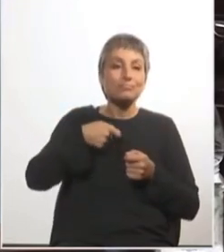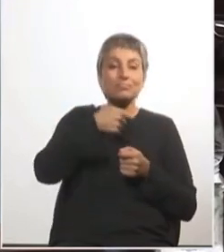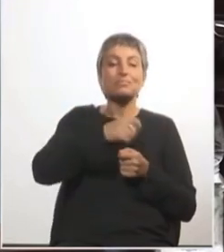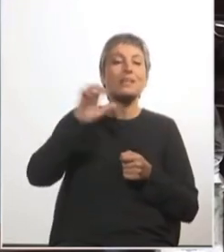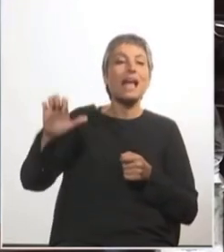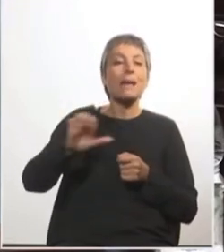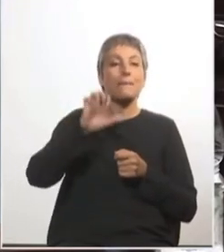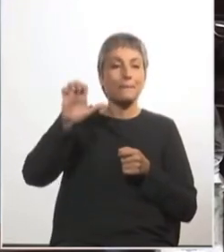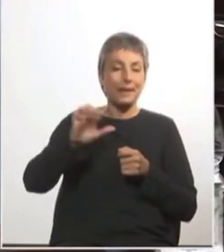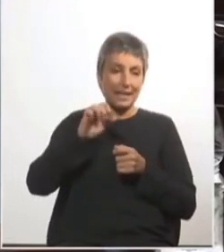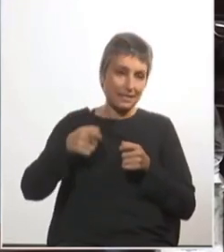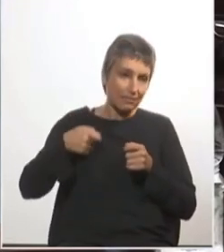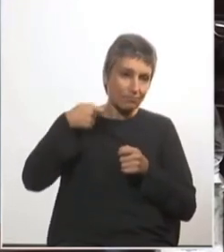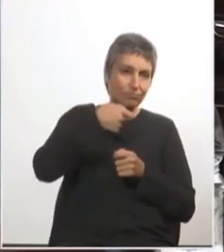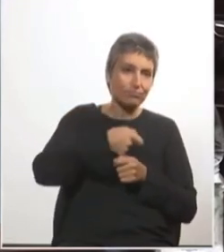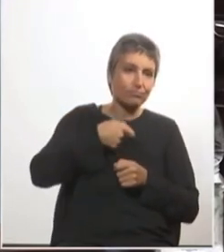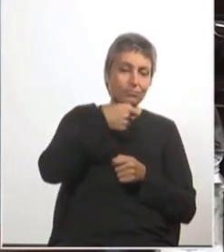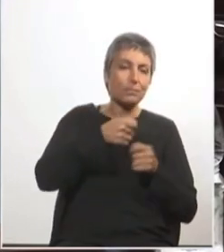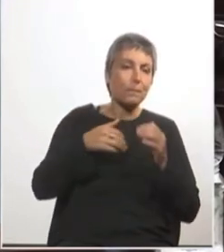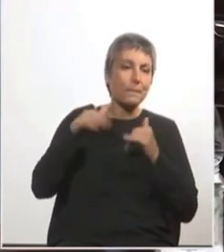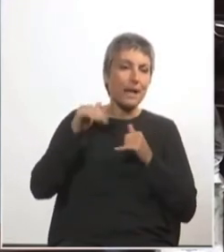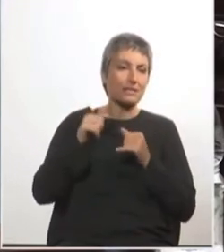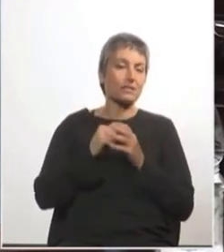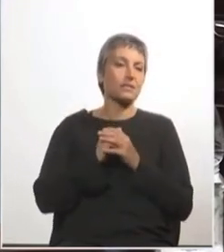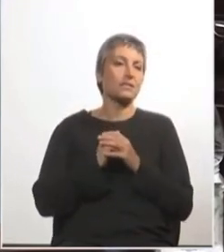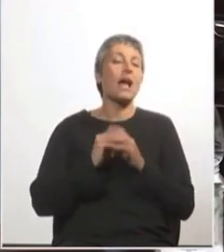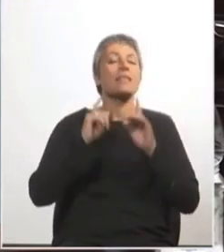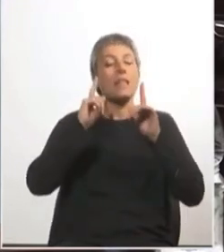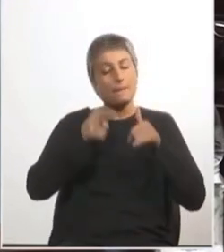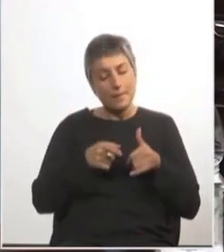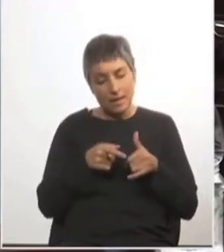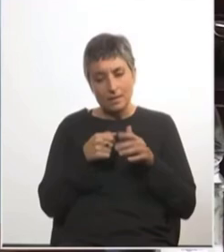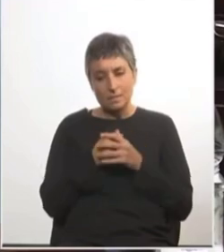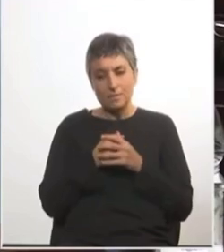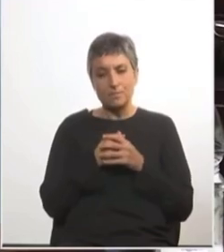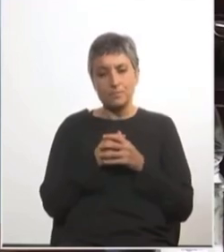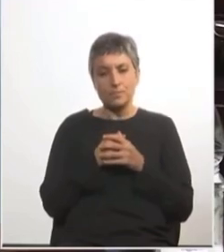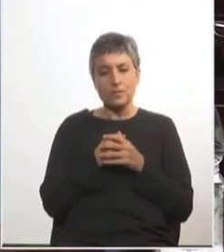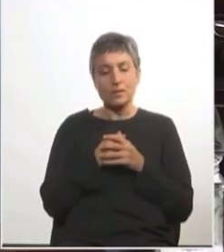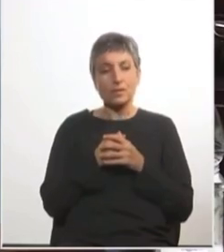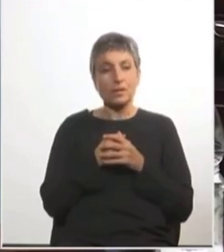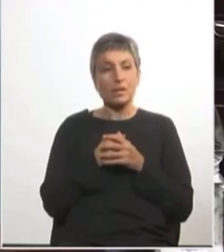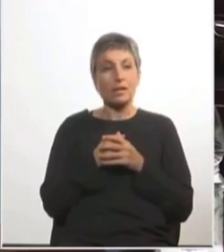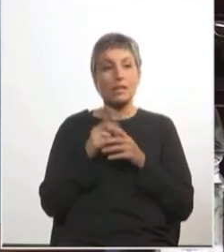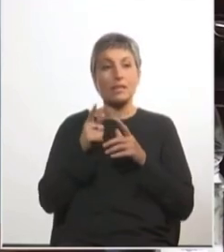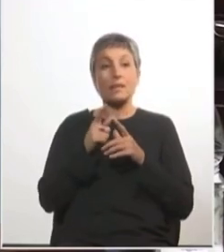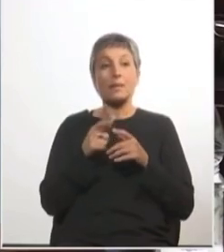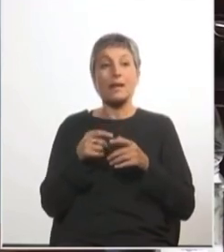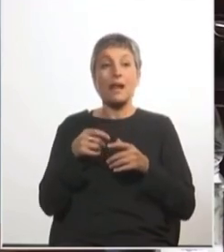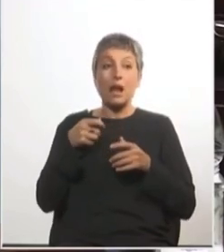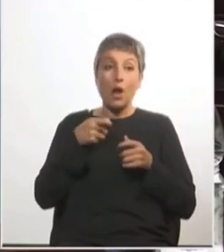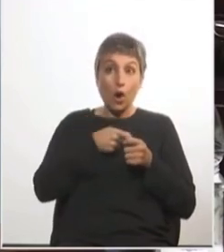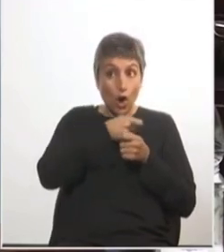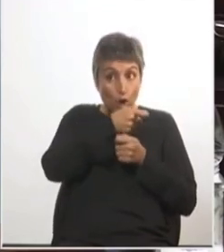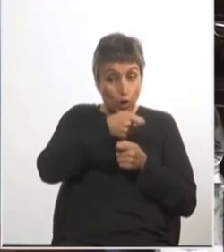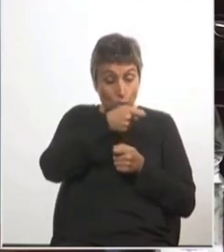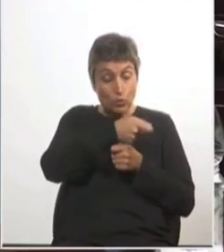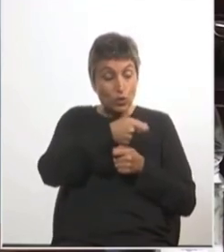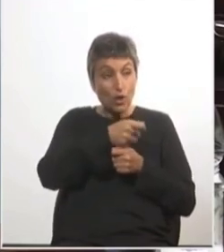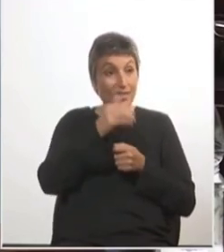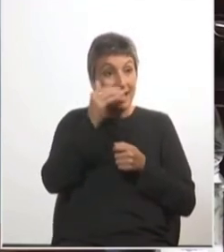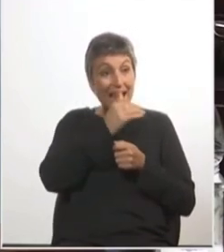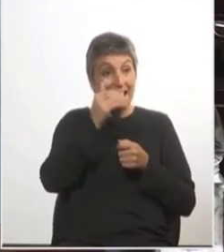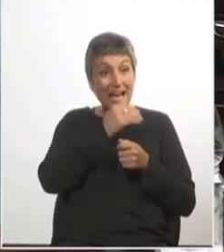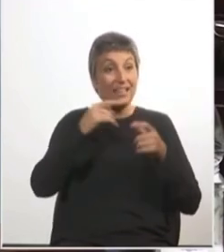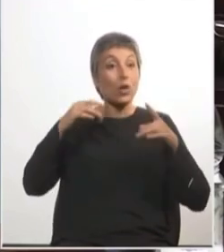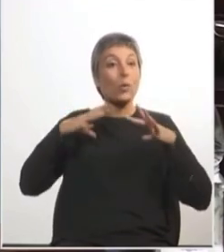empresas financieras. Pero también se le puso una contribución a la caja por parte de las